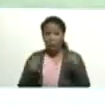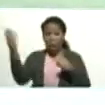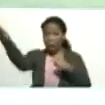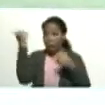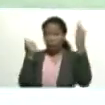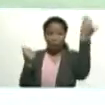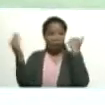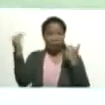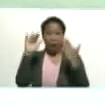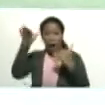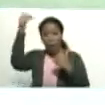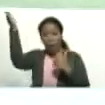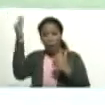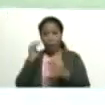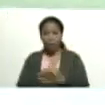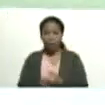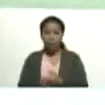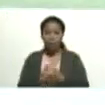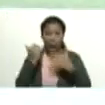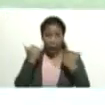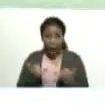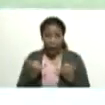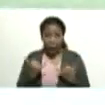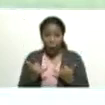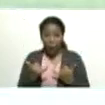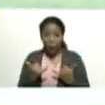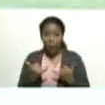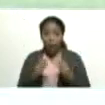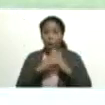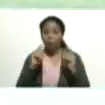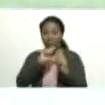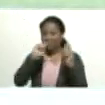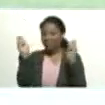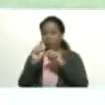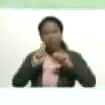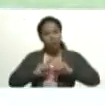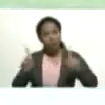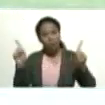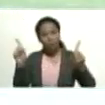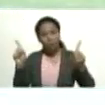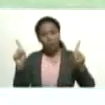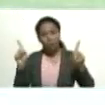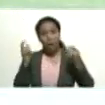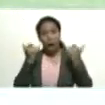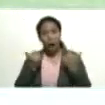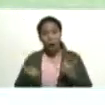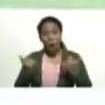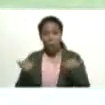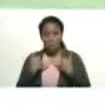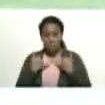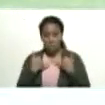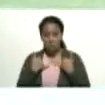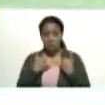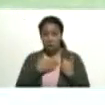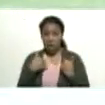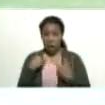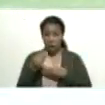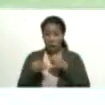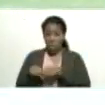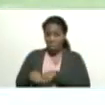país. Ahora, todo cambió. ¿Ah? Nos quisieron hacer un